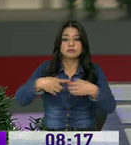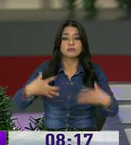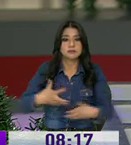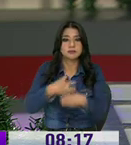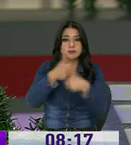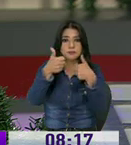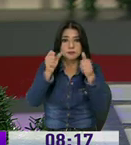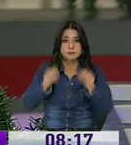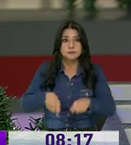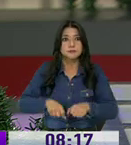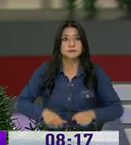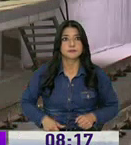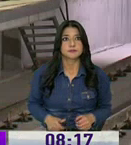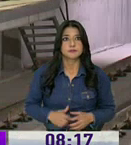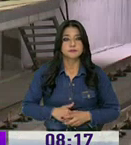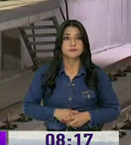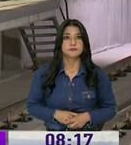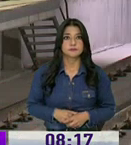seguros. Veamos.